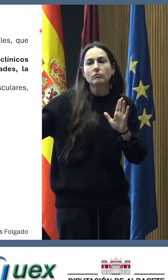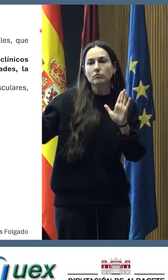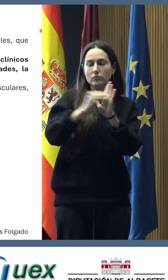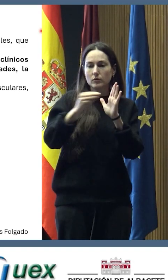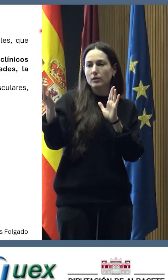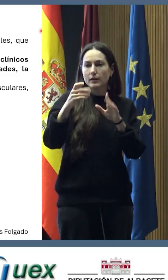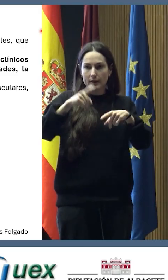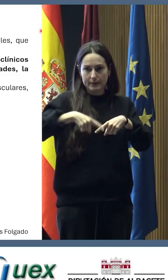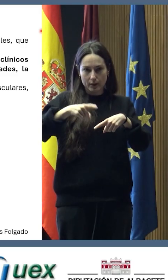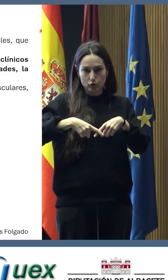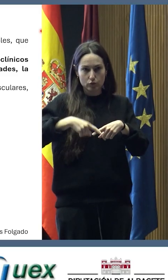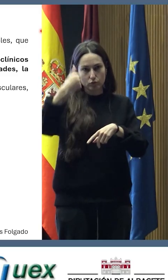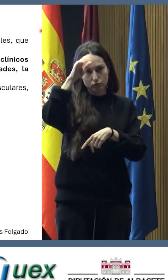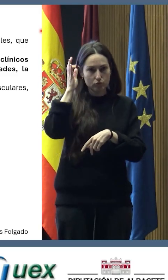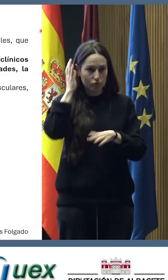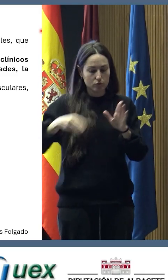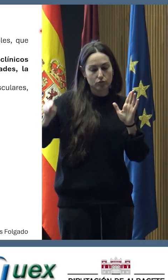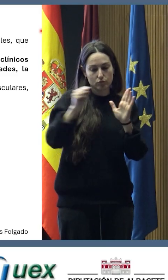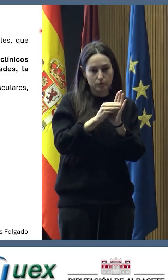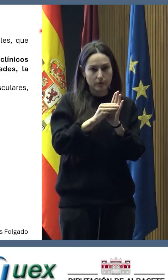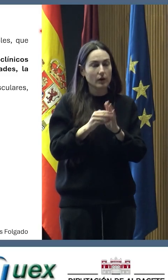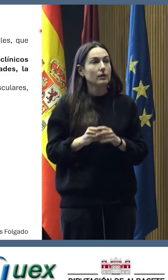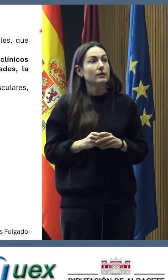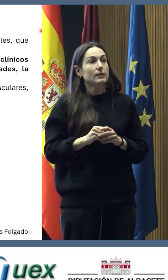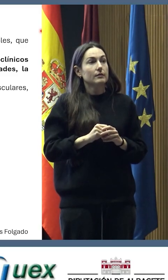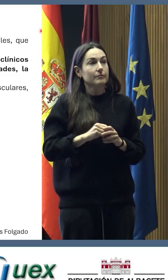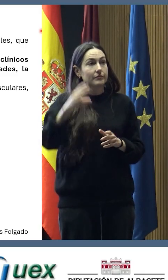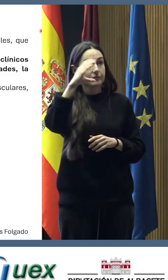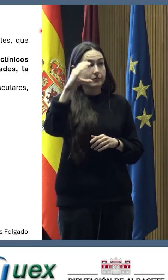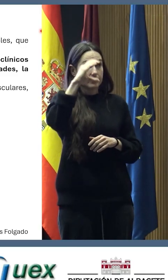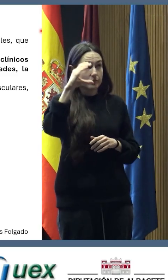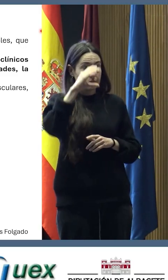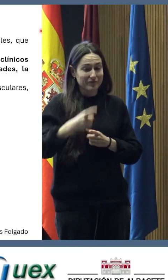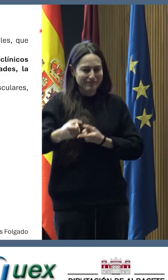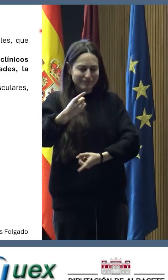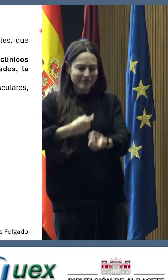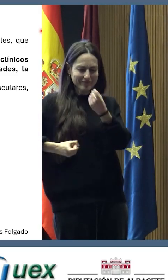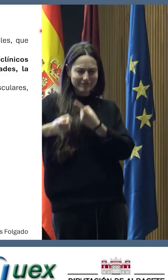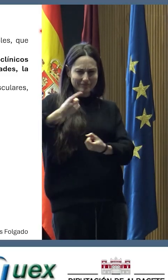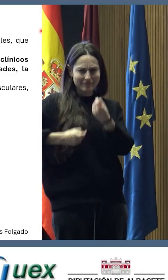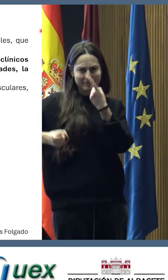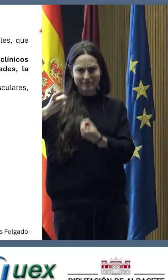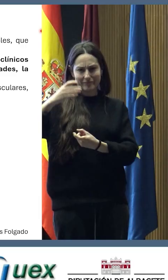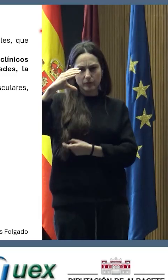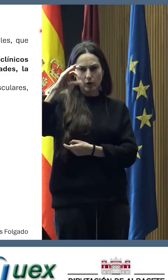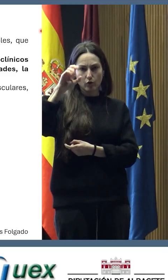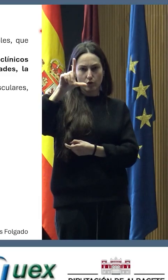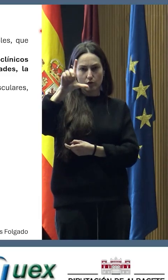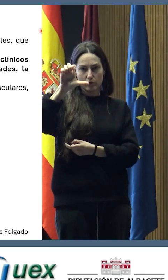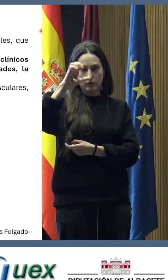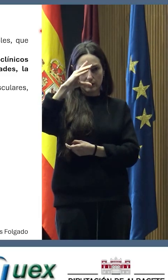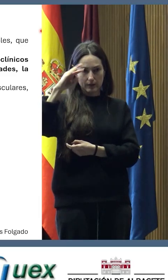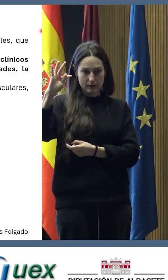sexo, recopilar COLET, que es la segunda C, los datos basados en los